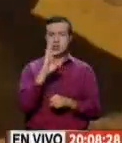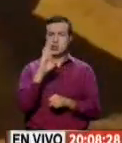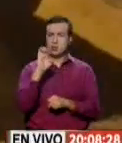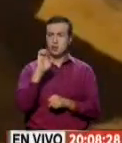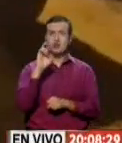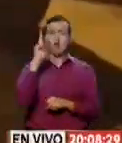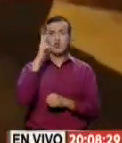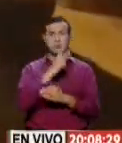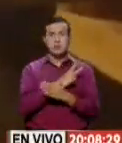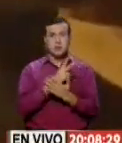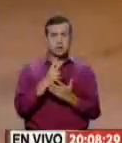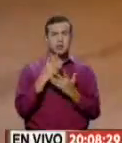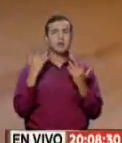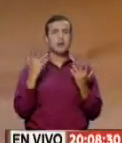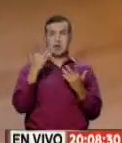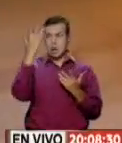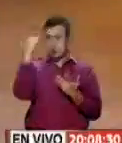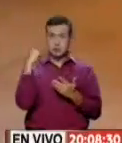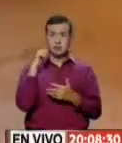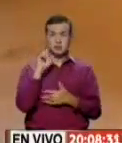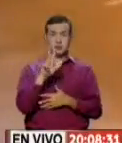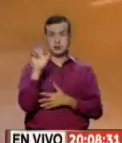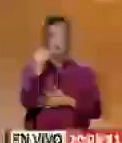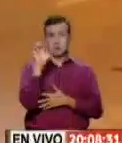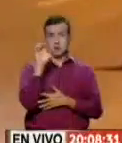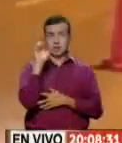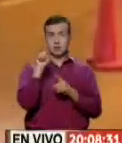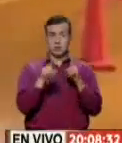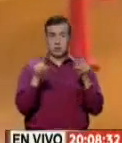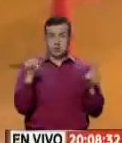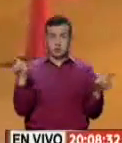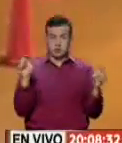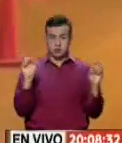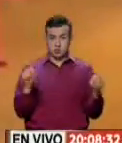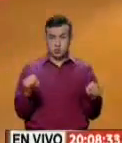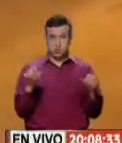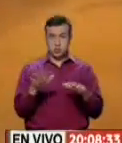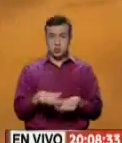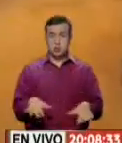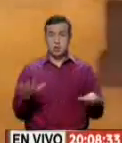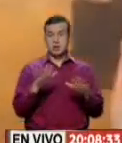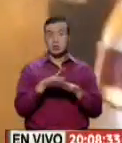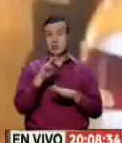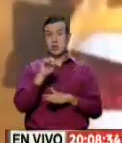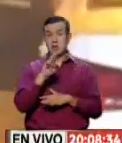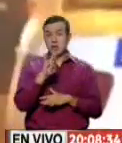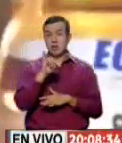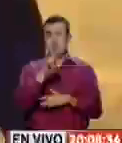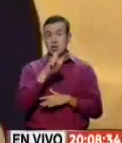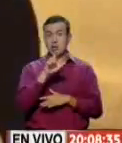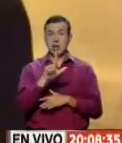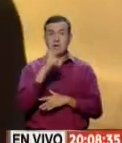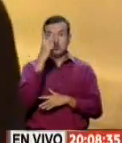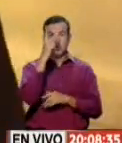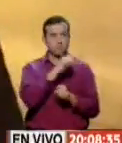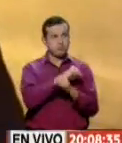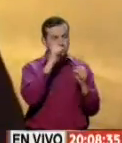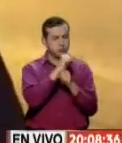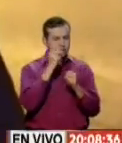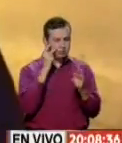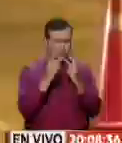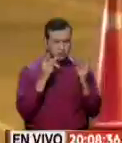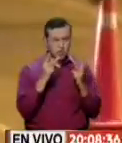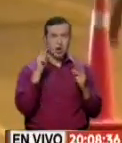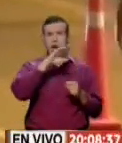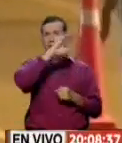solo 2 semanas. El pasado 3 de enero, uniformados del destacamento del Cantón Naranjal encontraron 2 explosivos en el